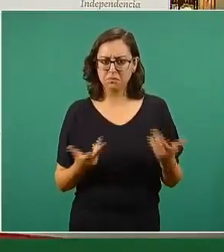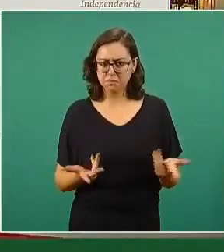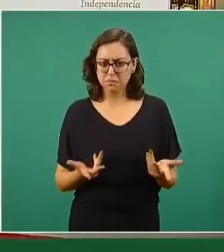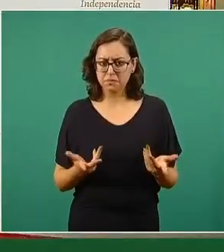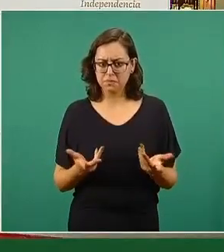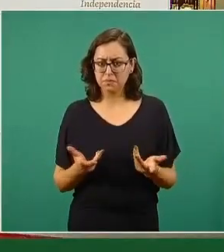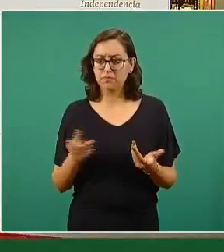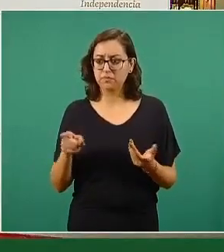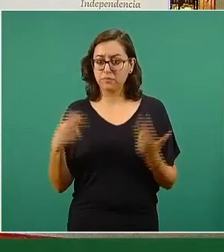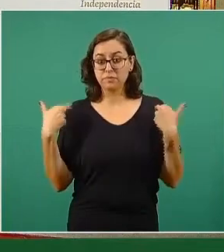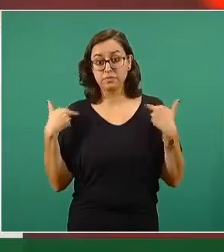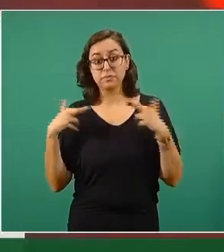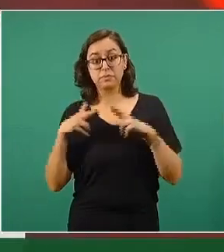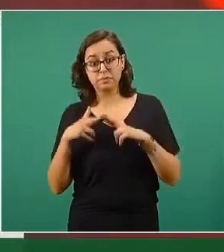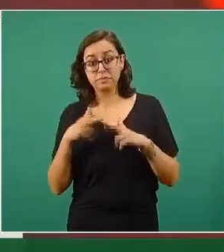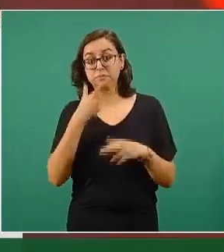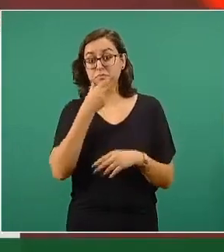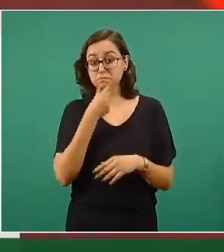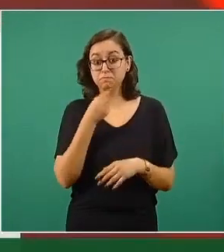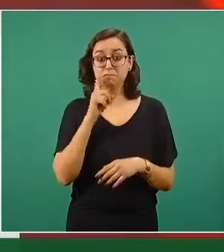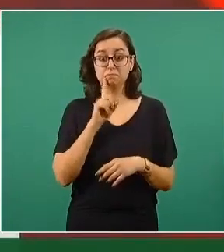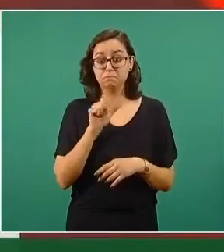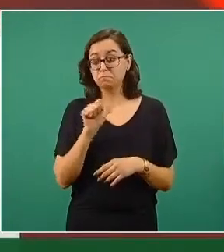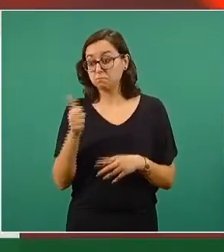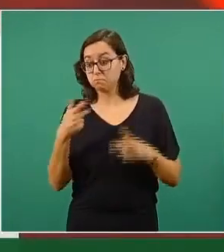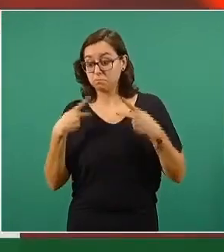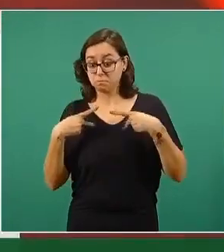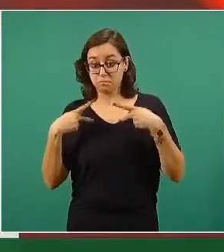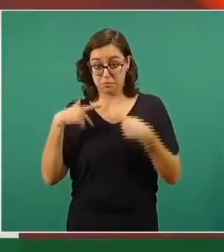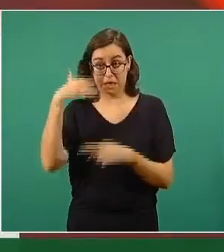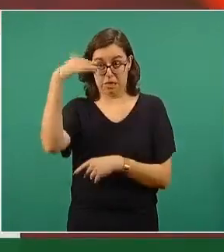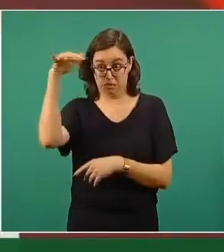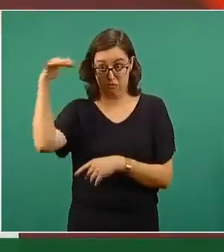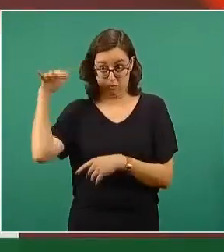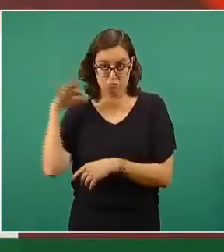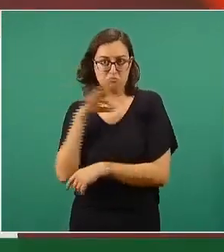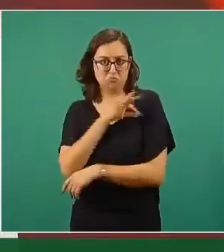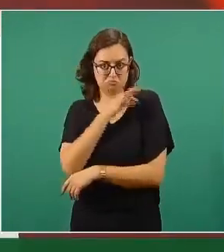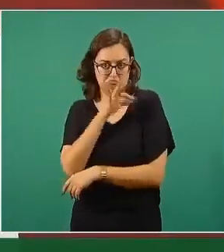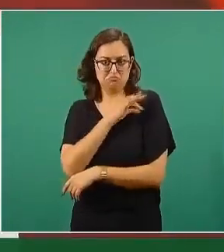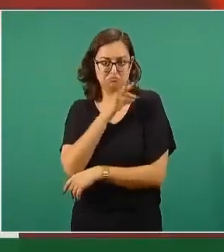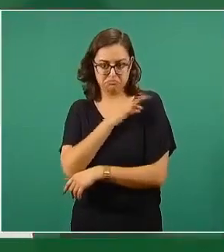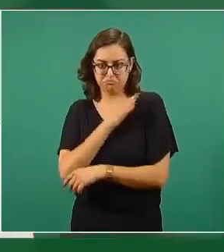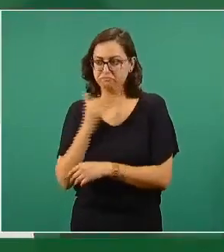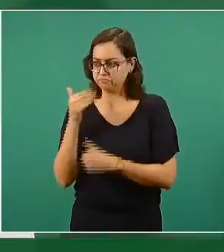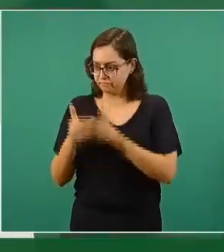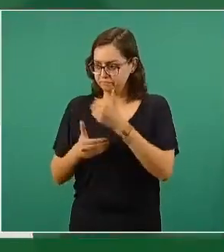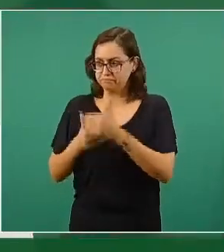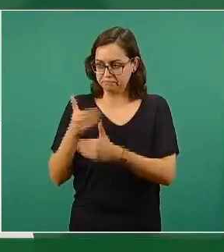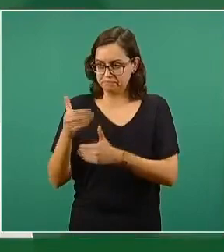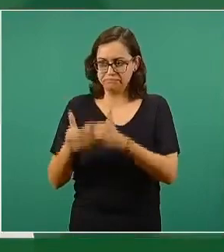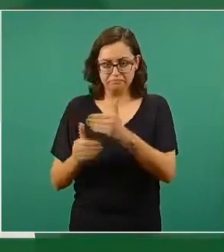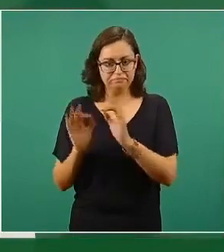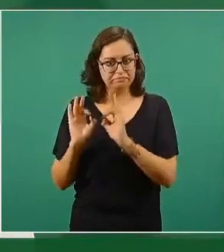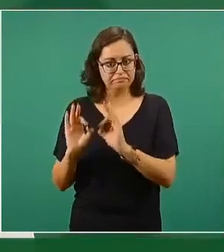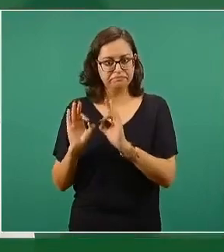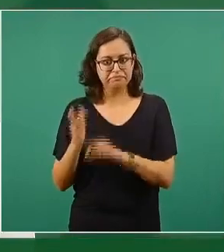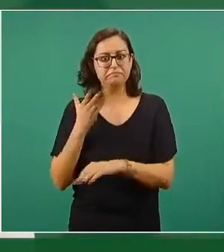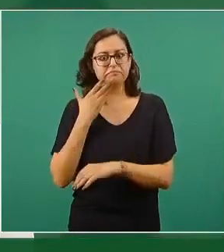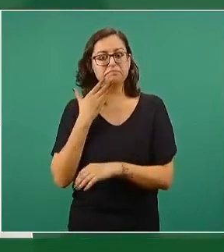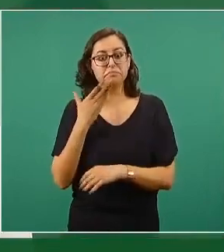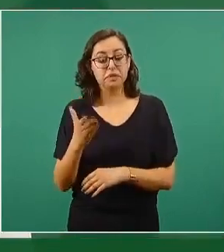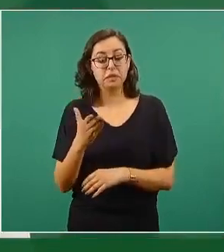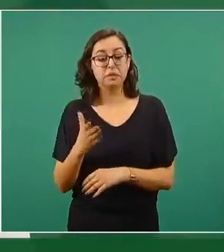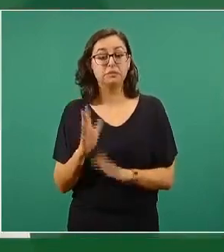a maestras, maestros y demás trabajadores y trabajadoras de las escuelas. Y algunos